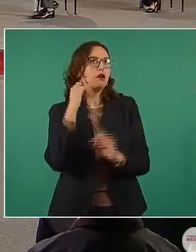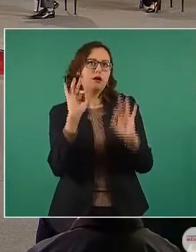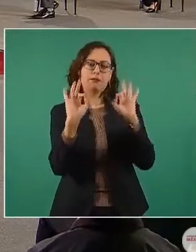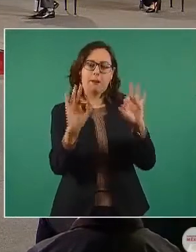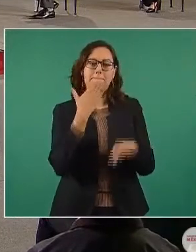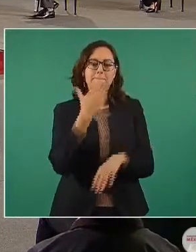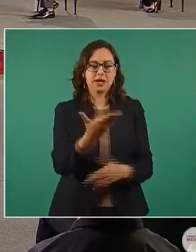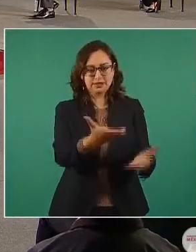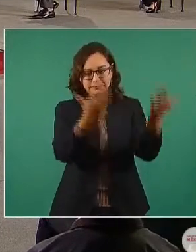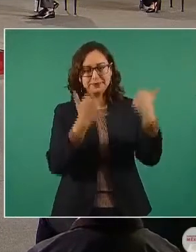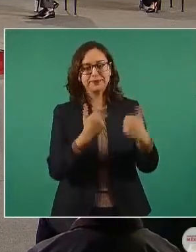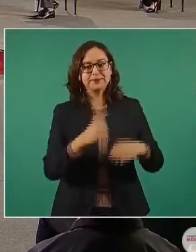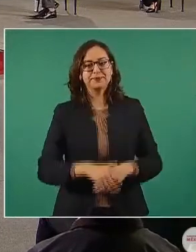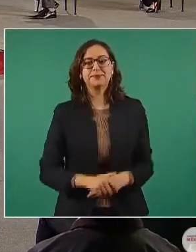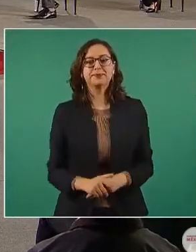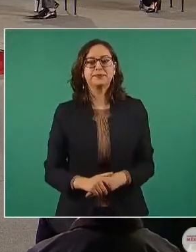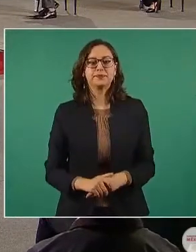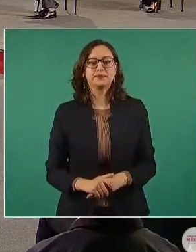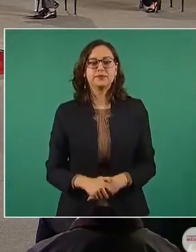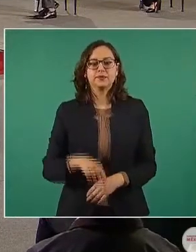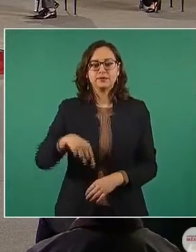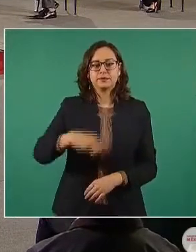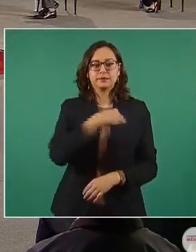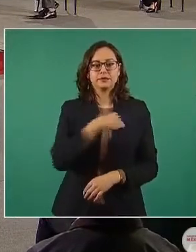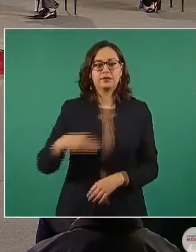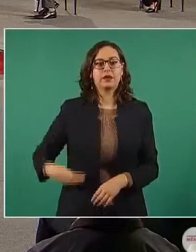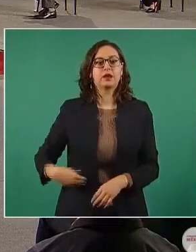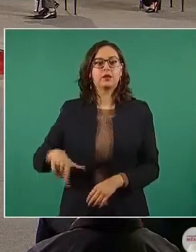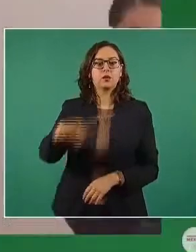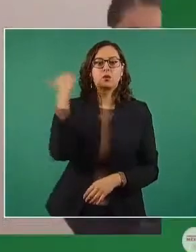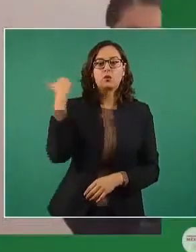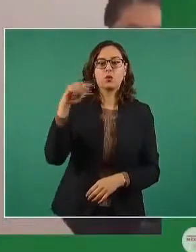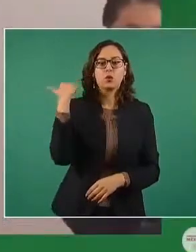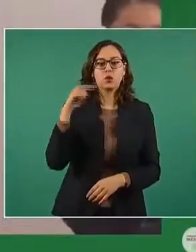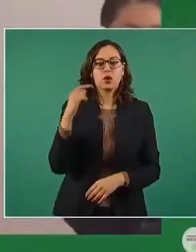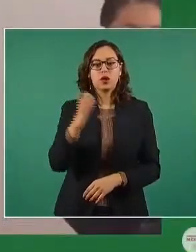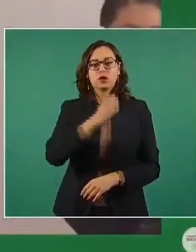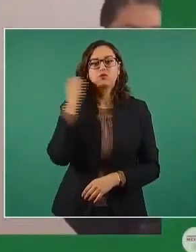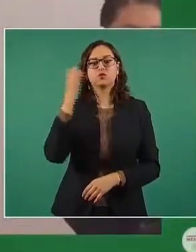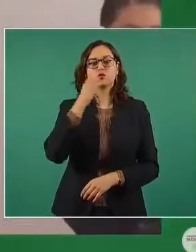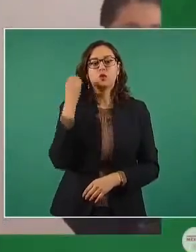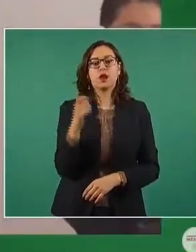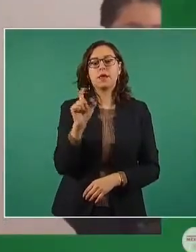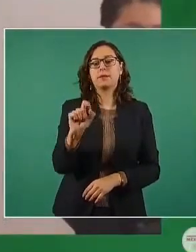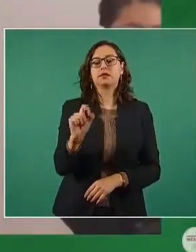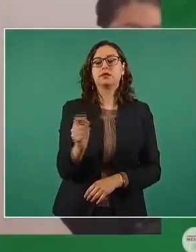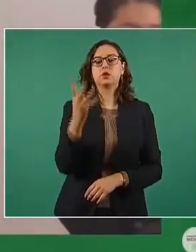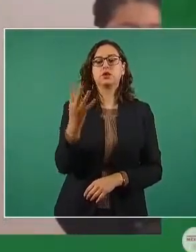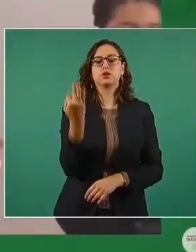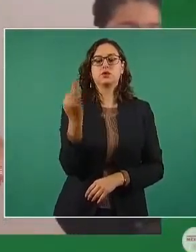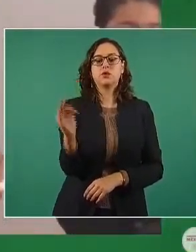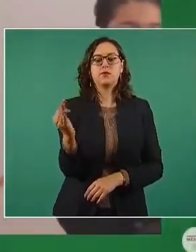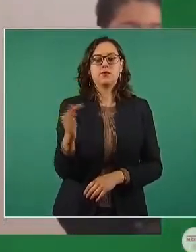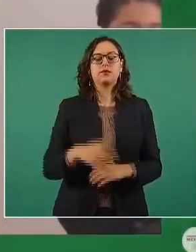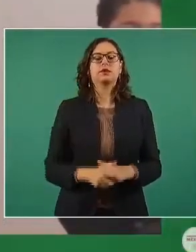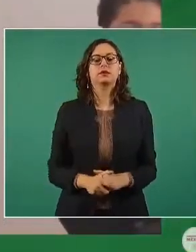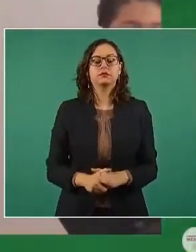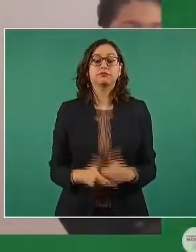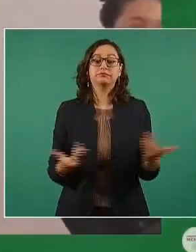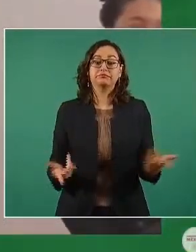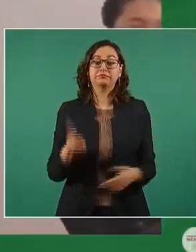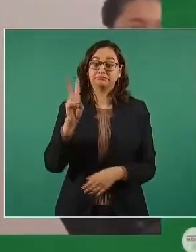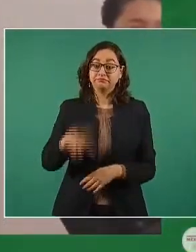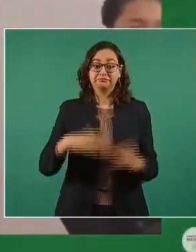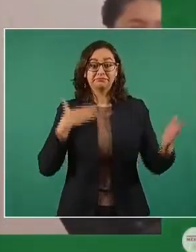bien. Estamos aquí en el municipio de Guadalajara, presidente, en la Escuela Urbana 24 de Febrero, con una enorme alegría de regresar